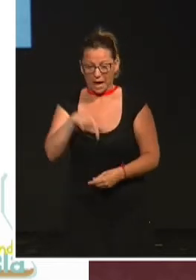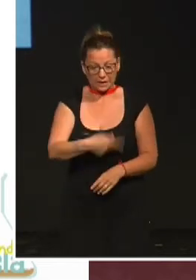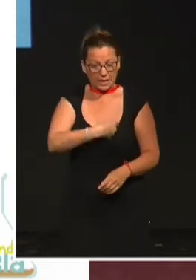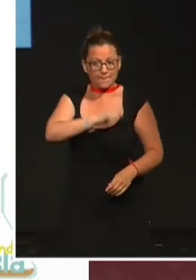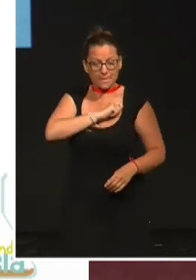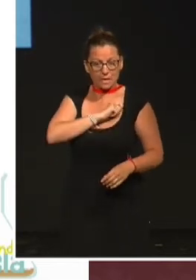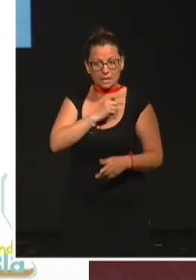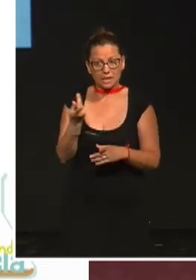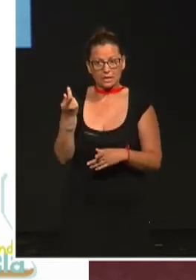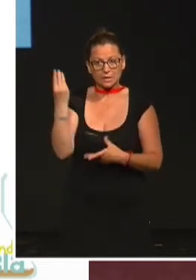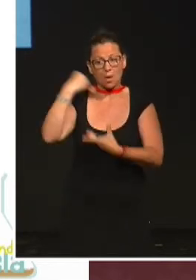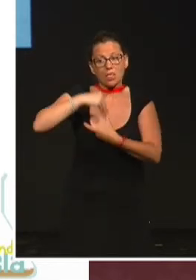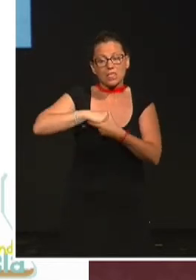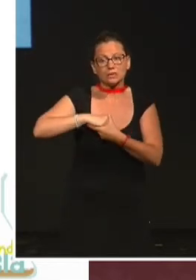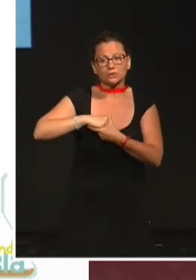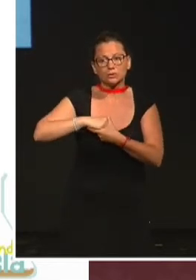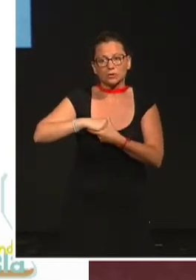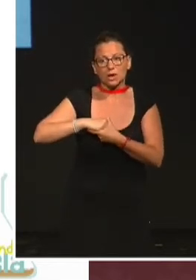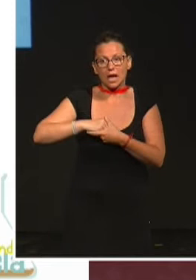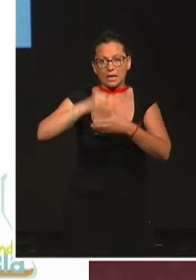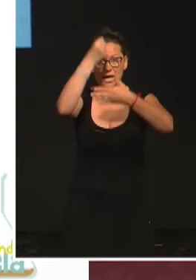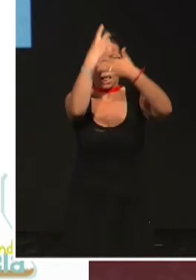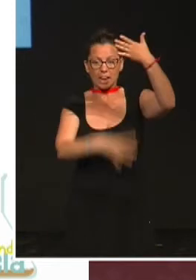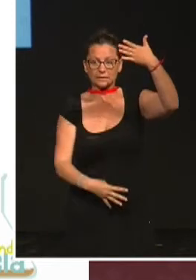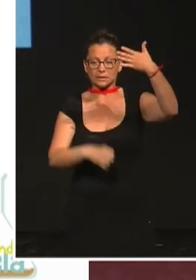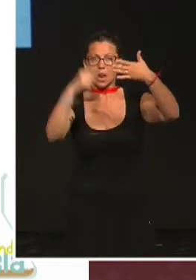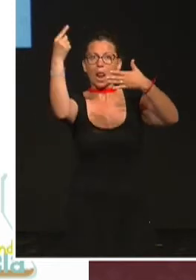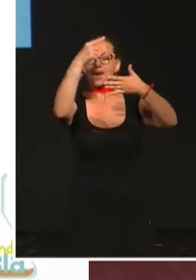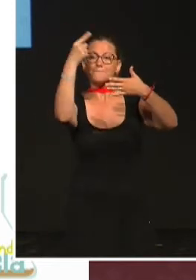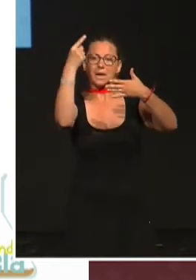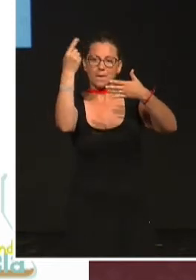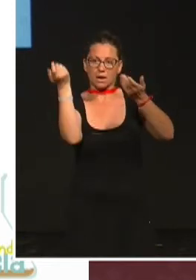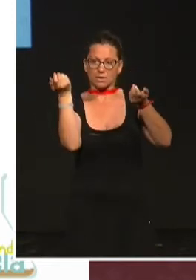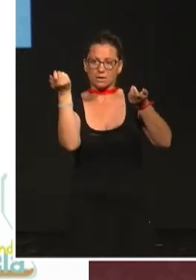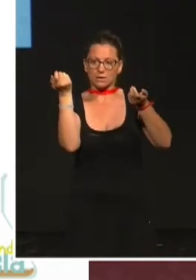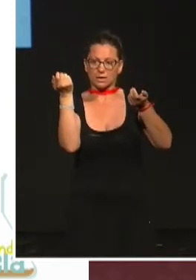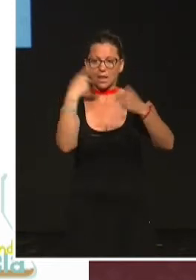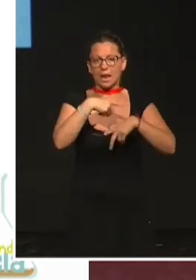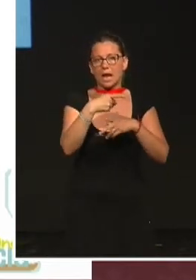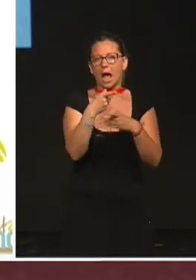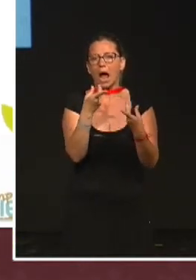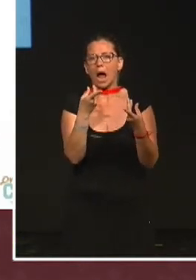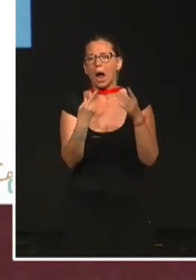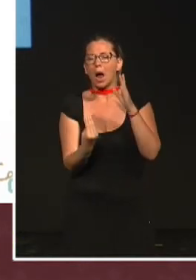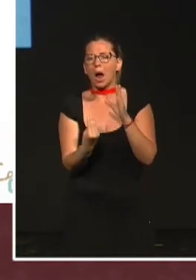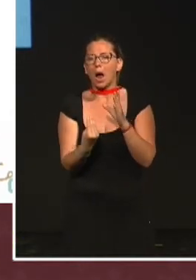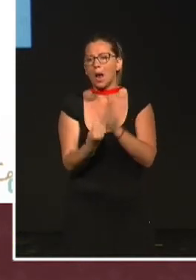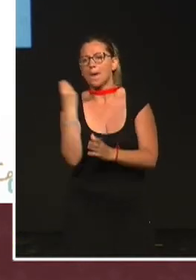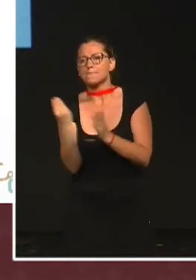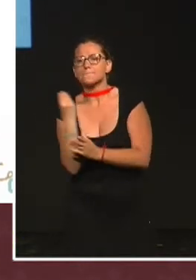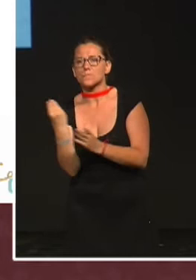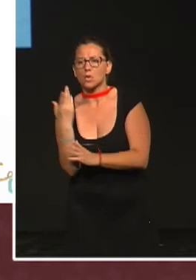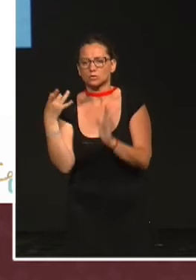dentro de los primeros países en cuanto a producción, en cuanto a número de producción de artículos, incluso también de